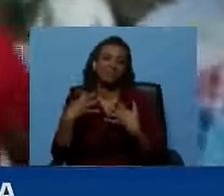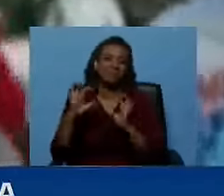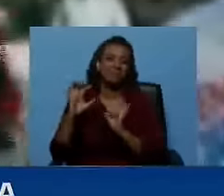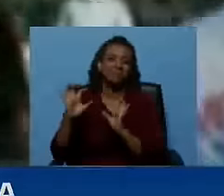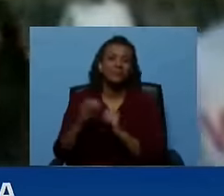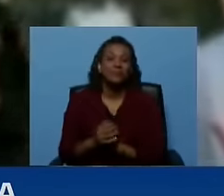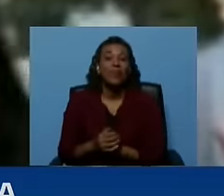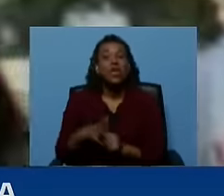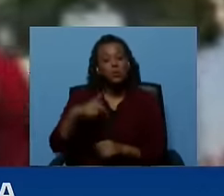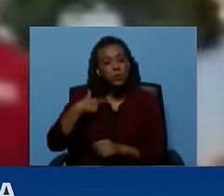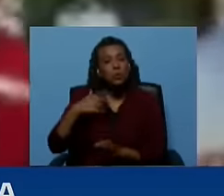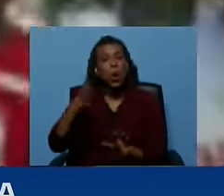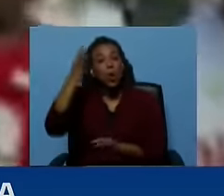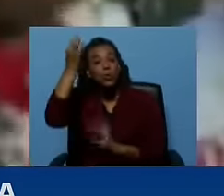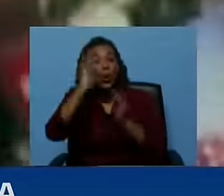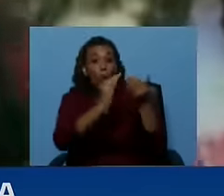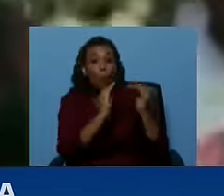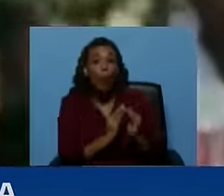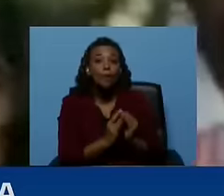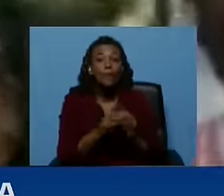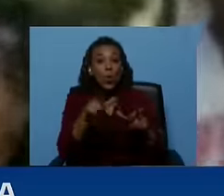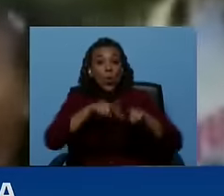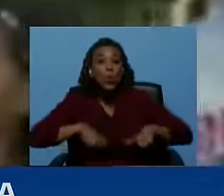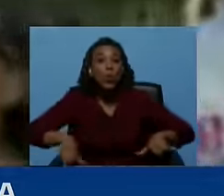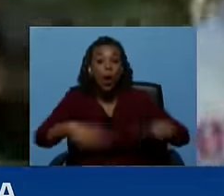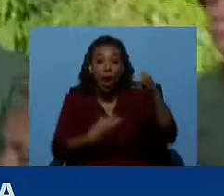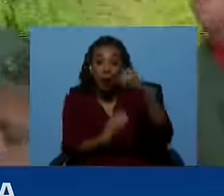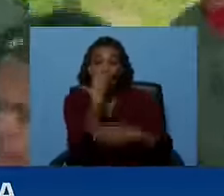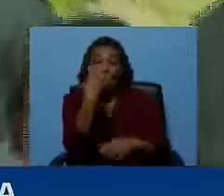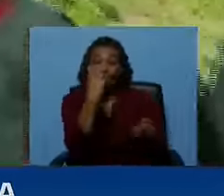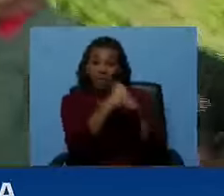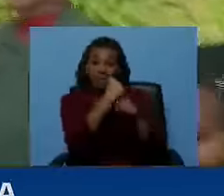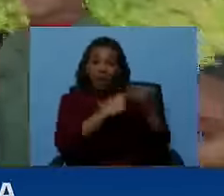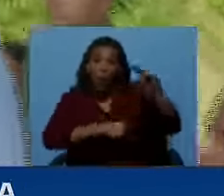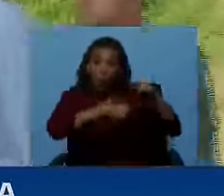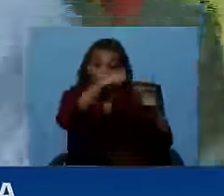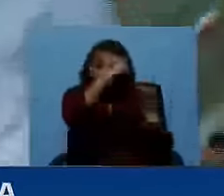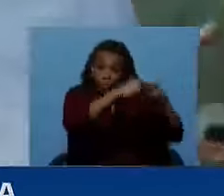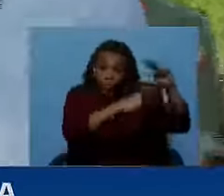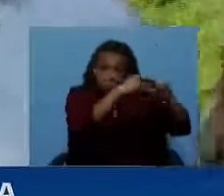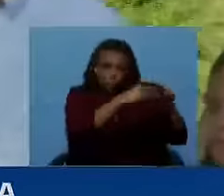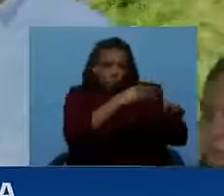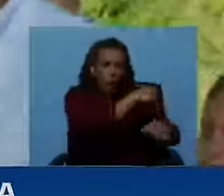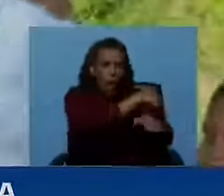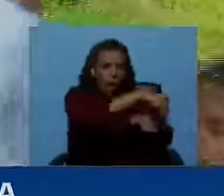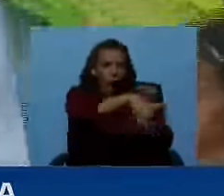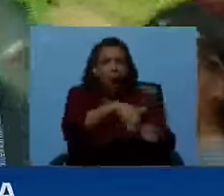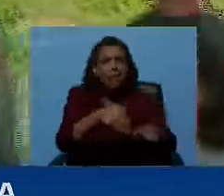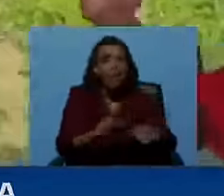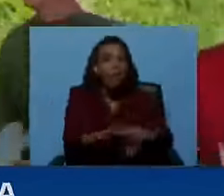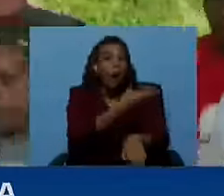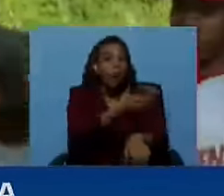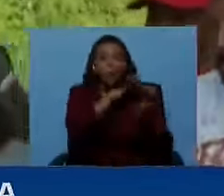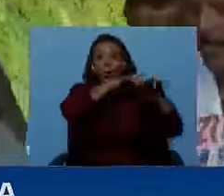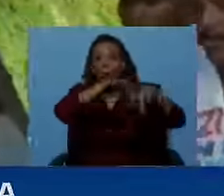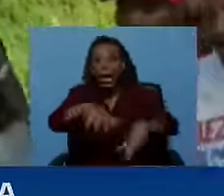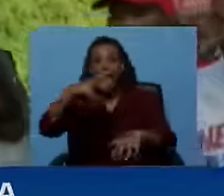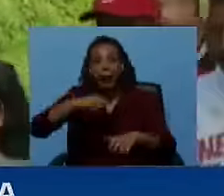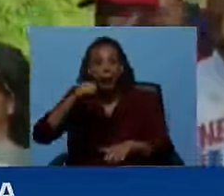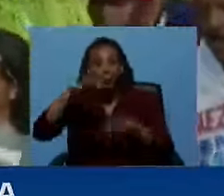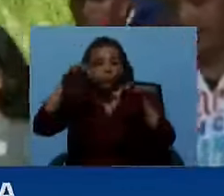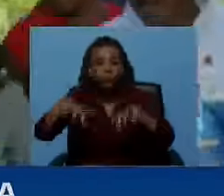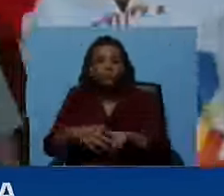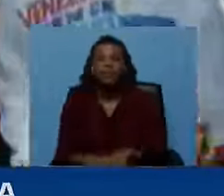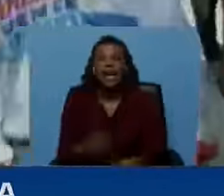somos el consejo comunal receptor que ejecutó la obra gracias a los compañeros bueno Esto es lo Esto fue un